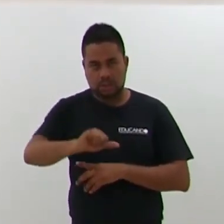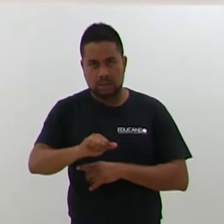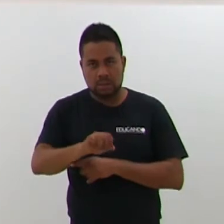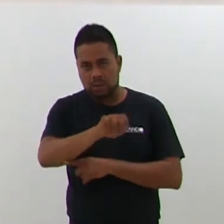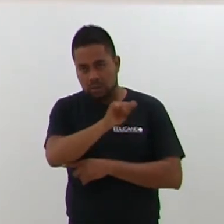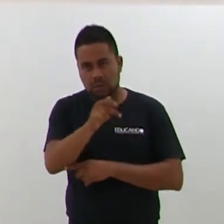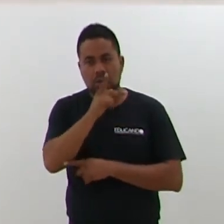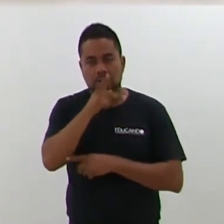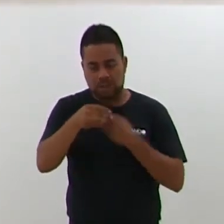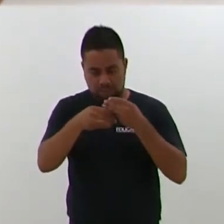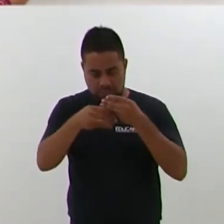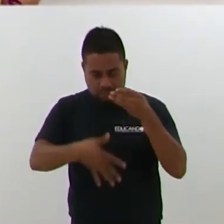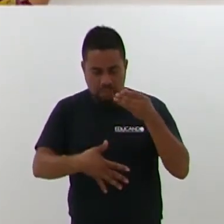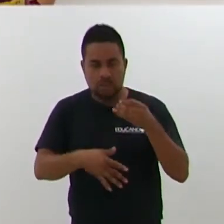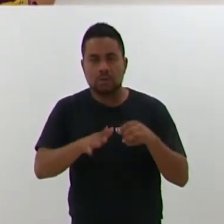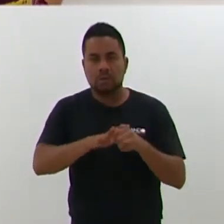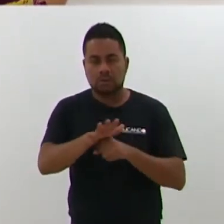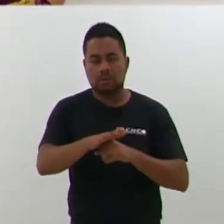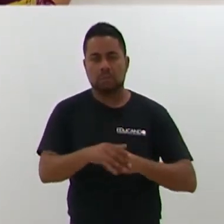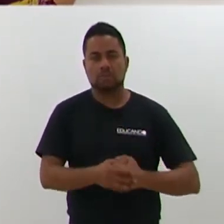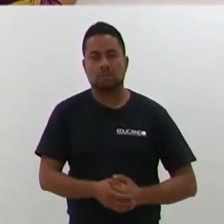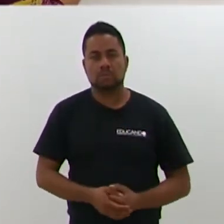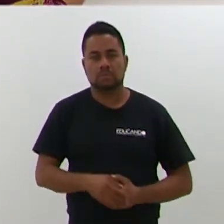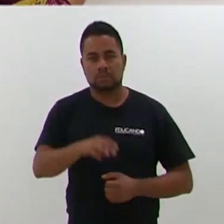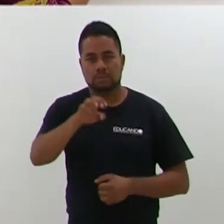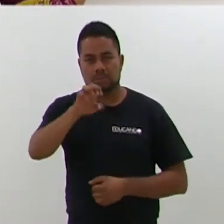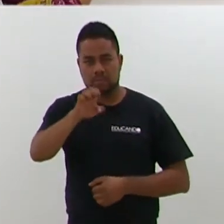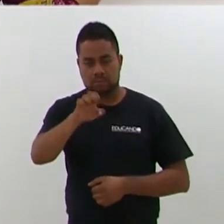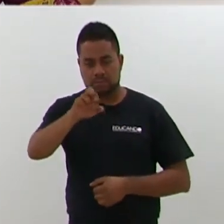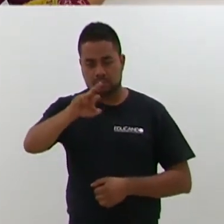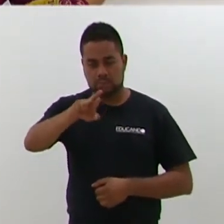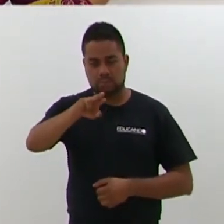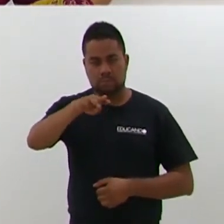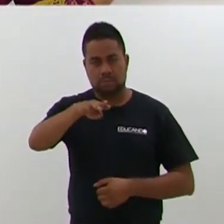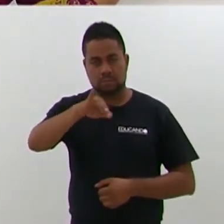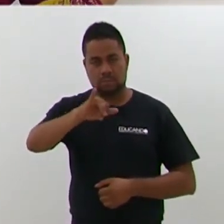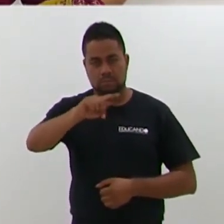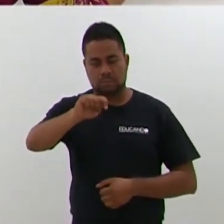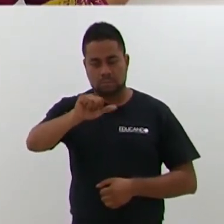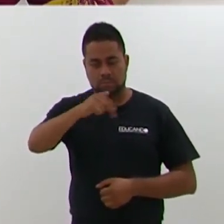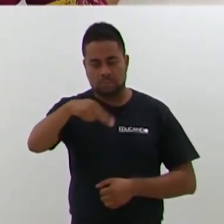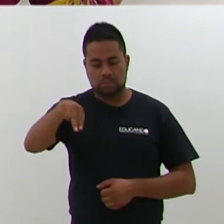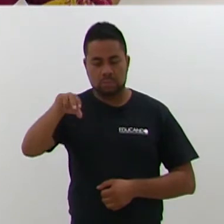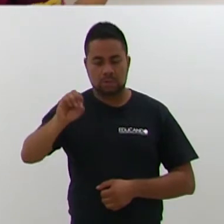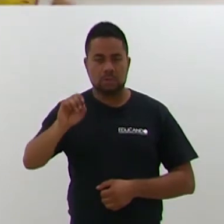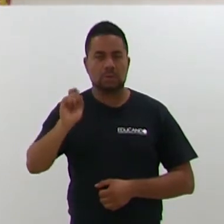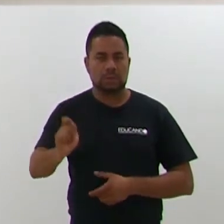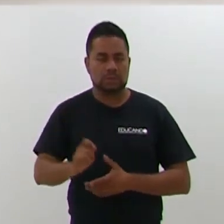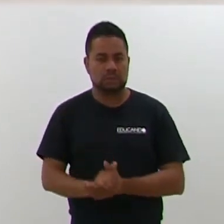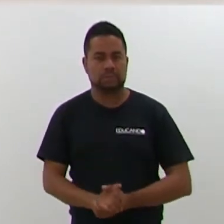de ermita, que es ermitaño. Ermitaño. ¿Qué es un ermitaño? Pues se